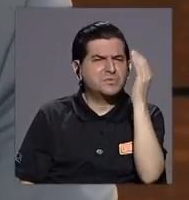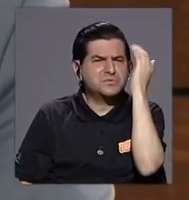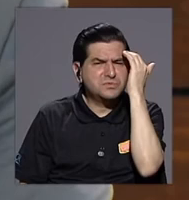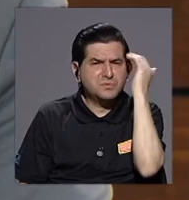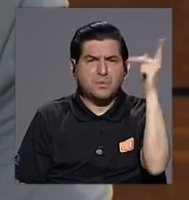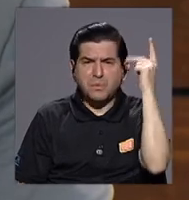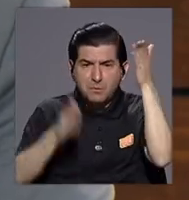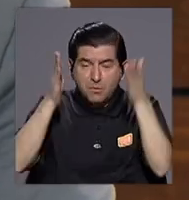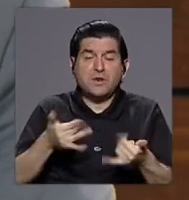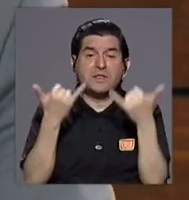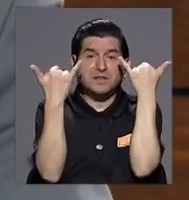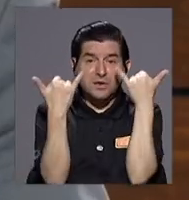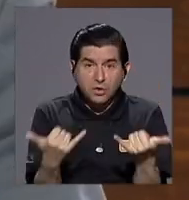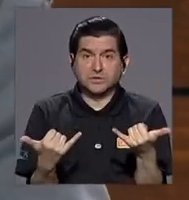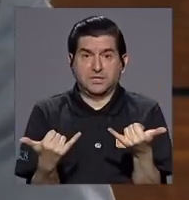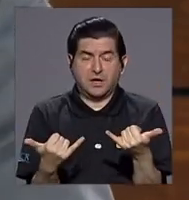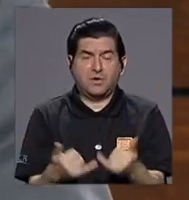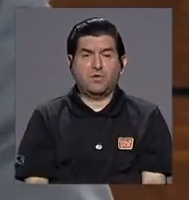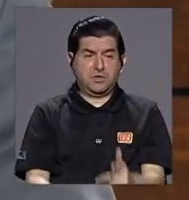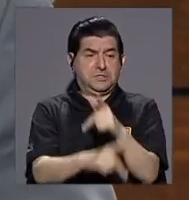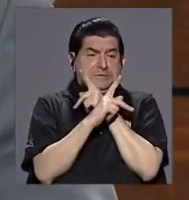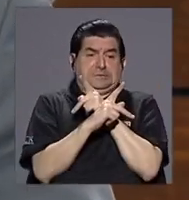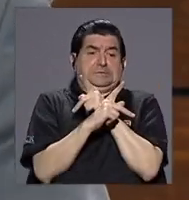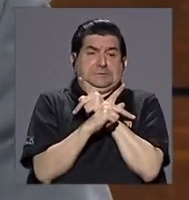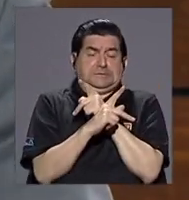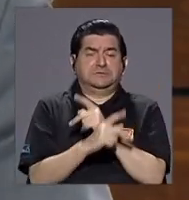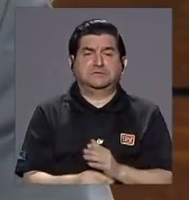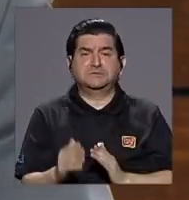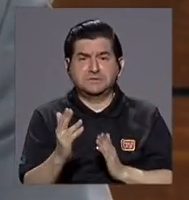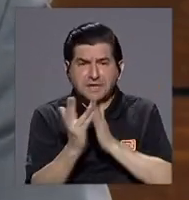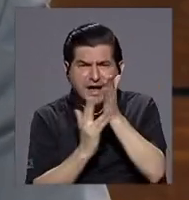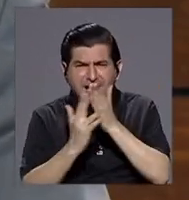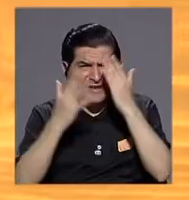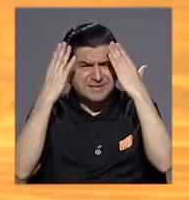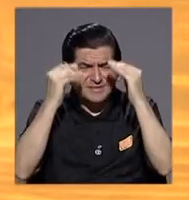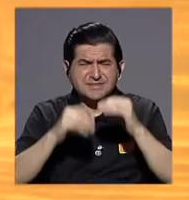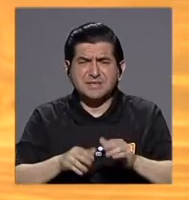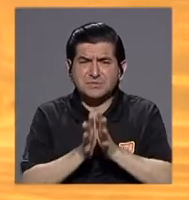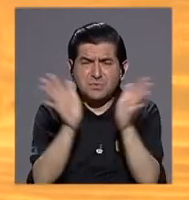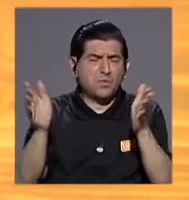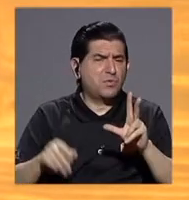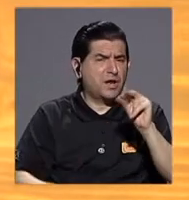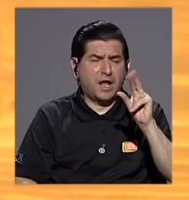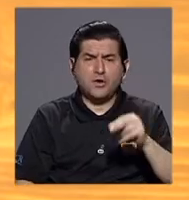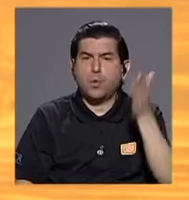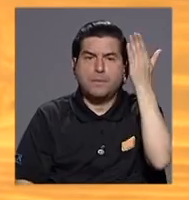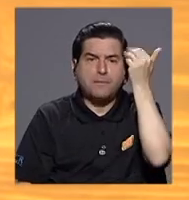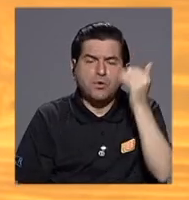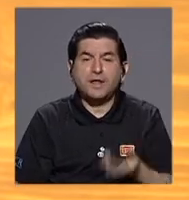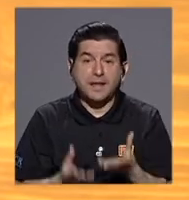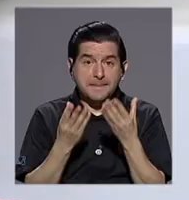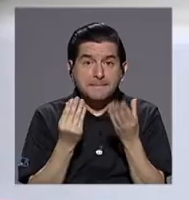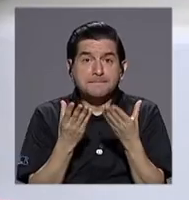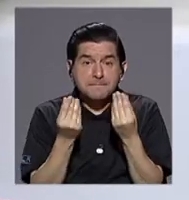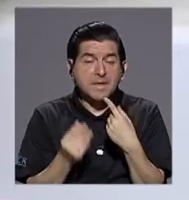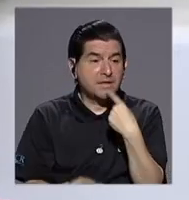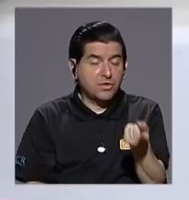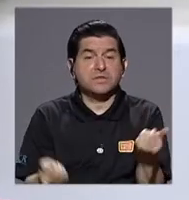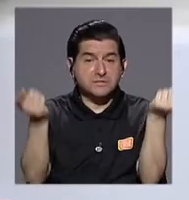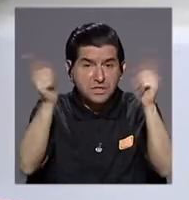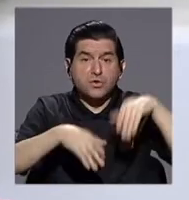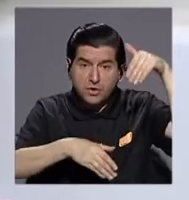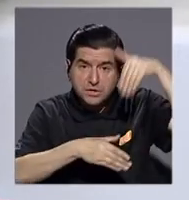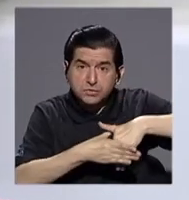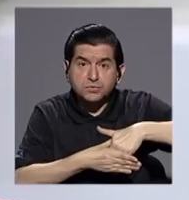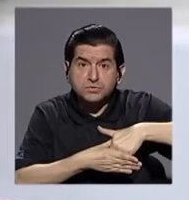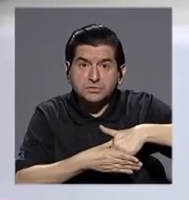los políticos en este momento blindan tanto el acceso a esa información pública. Hay un temor de verdaderamente decir qué está pasando